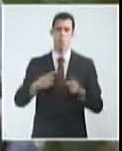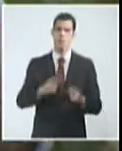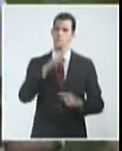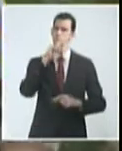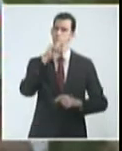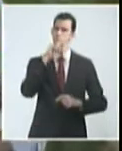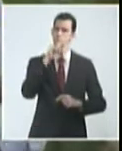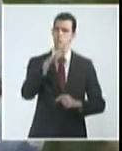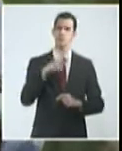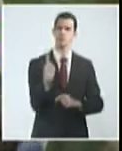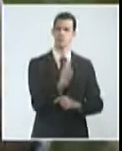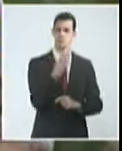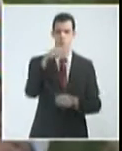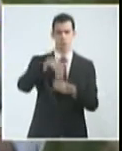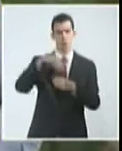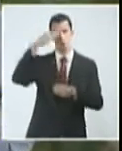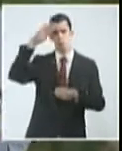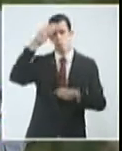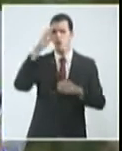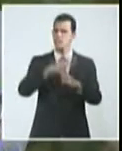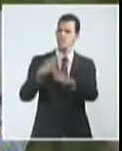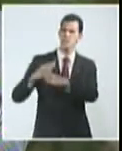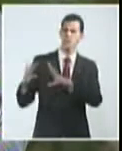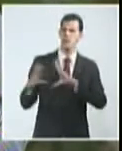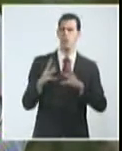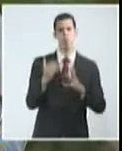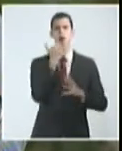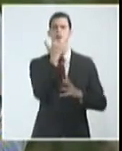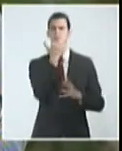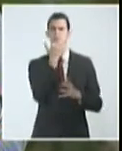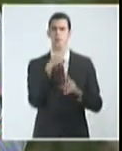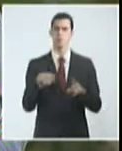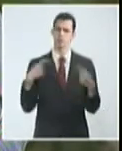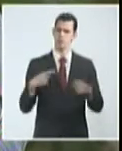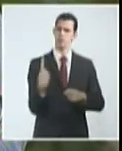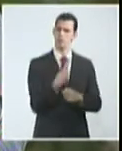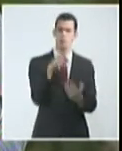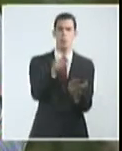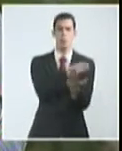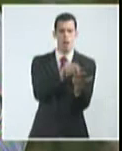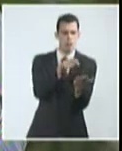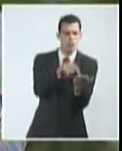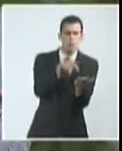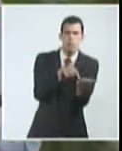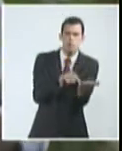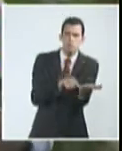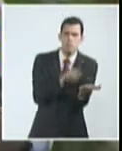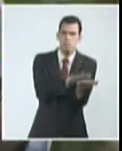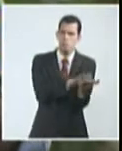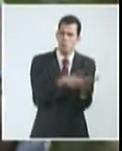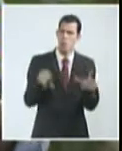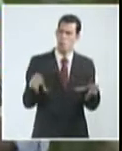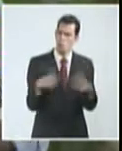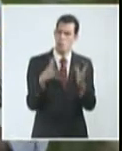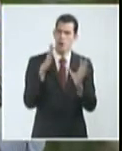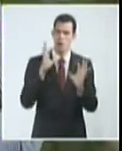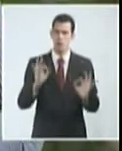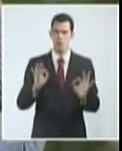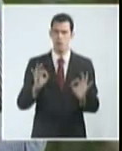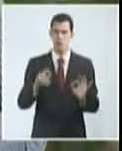es multidimensional, multifactorial y está a nivel global. Y ahora con esta